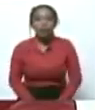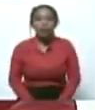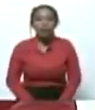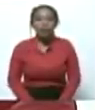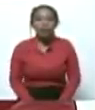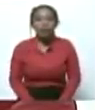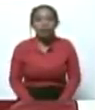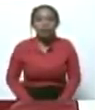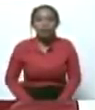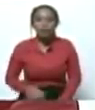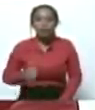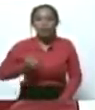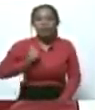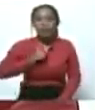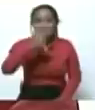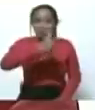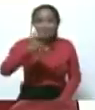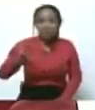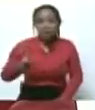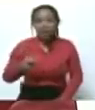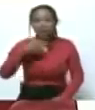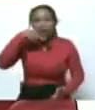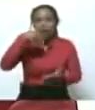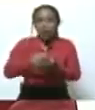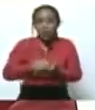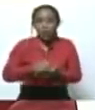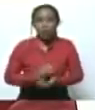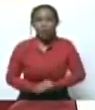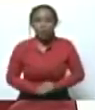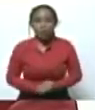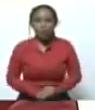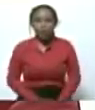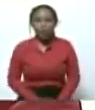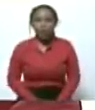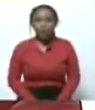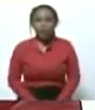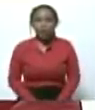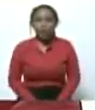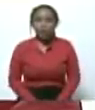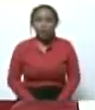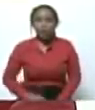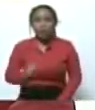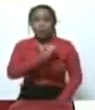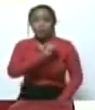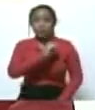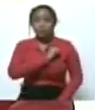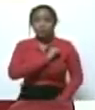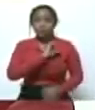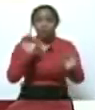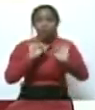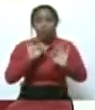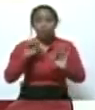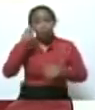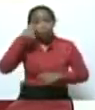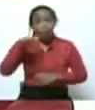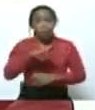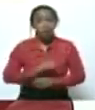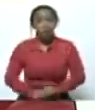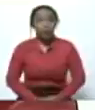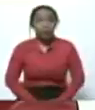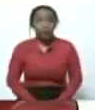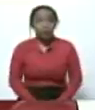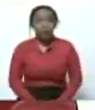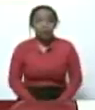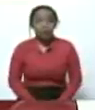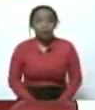Sea quien sea, llámese como se llame. No le cortemos las alas al pueblo. No le cortemos